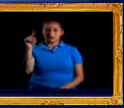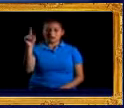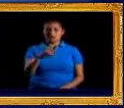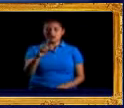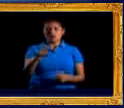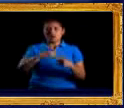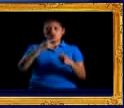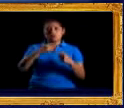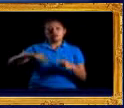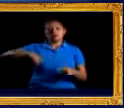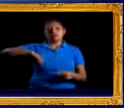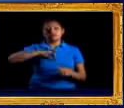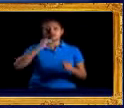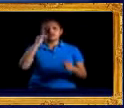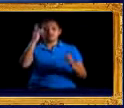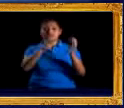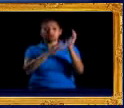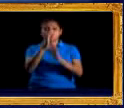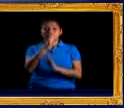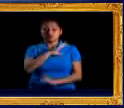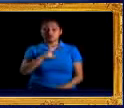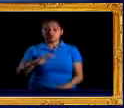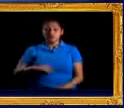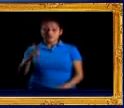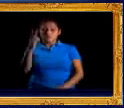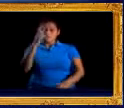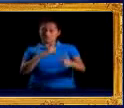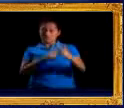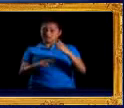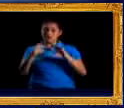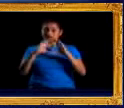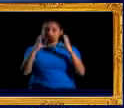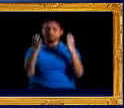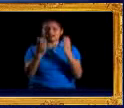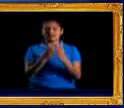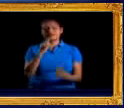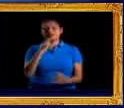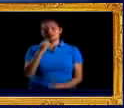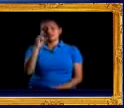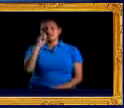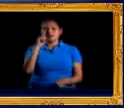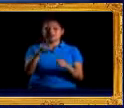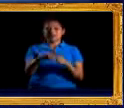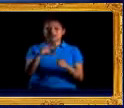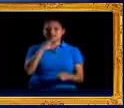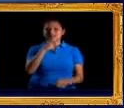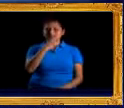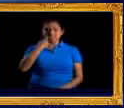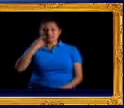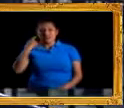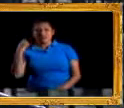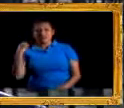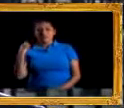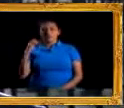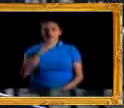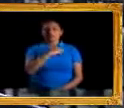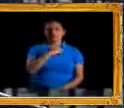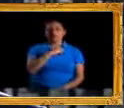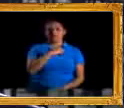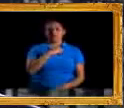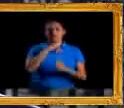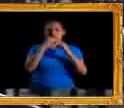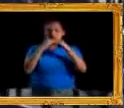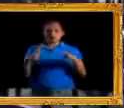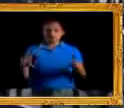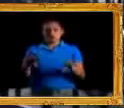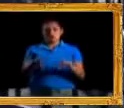cuando nuestro Señor Jesucristo vino a la tierra, hermano, también es tentado para querer corromperlo